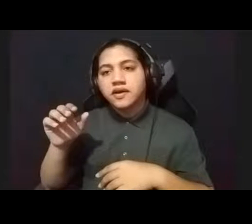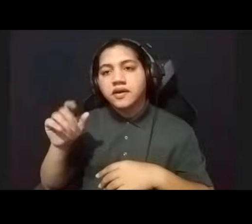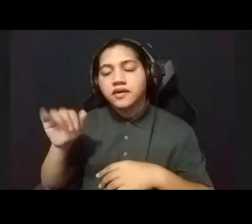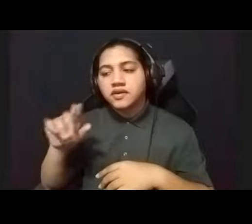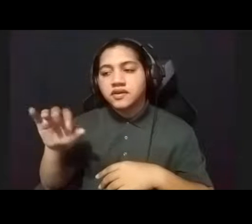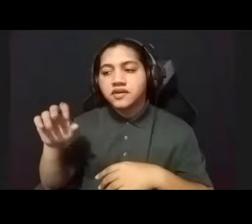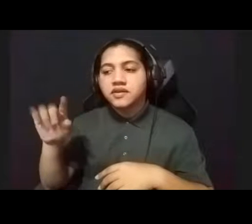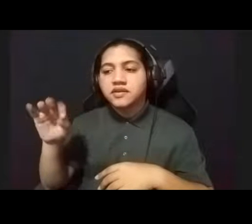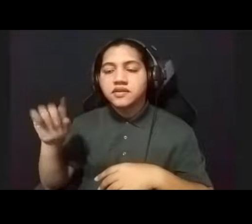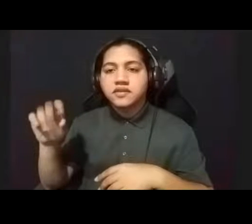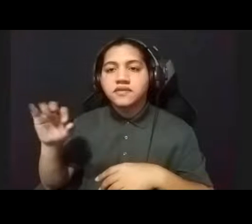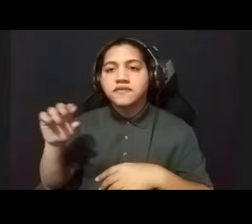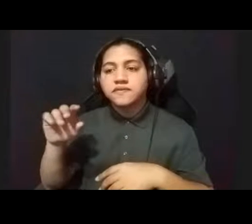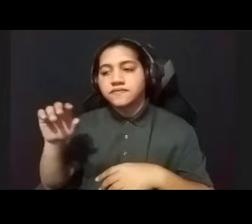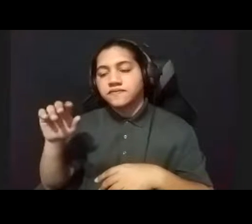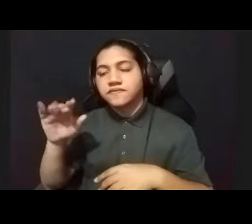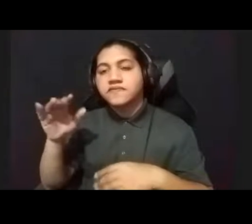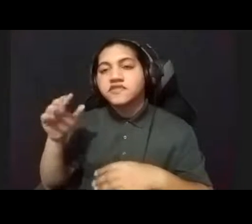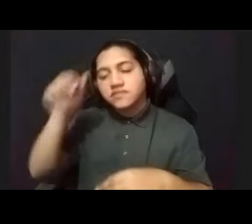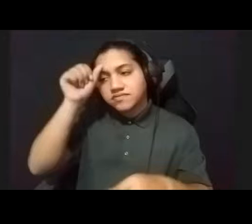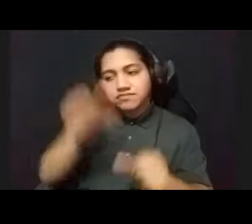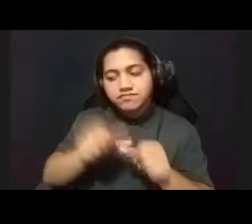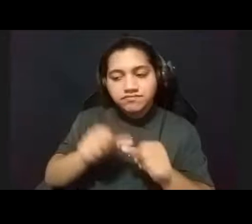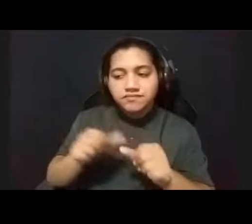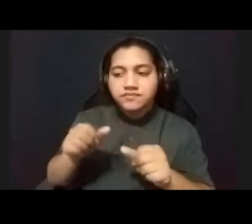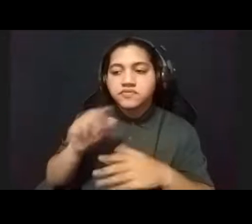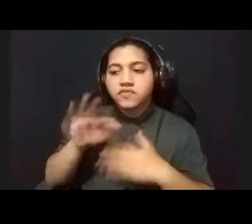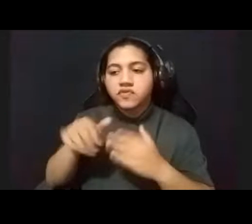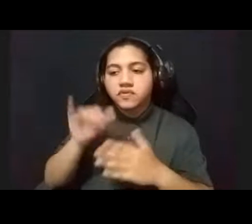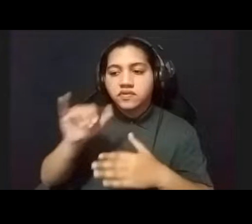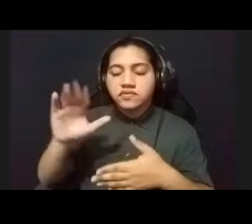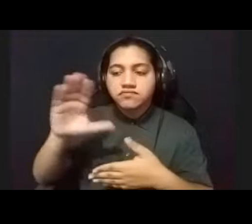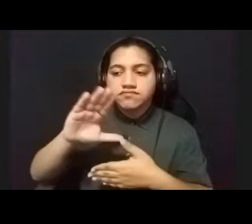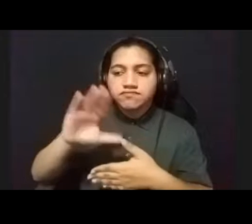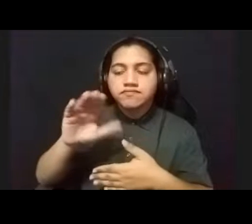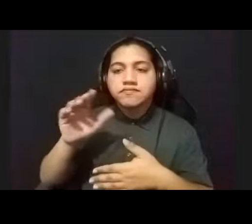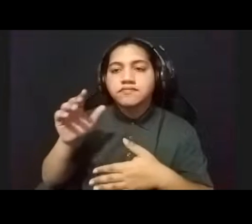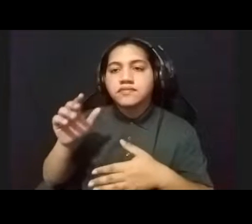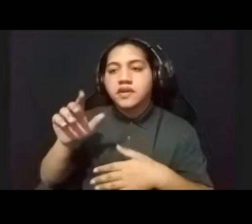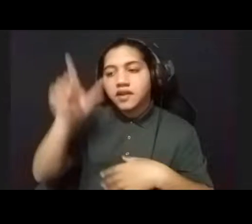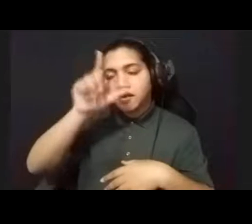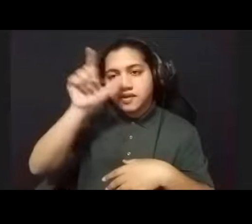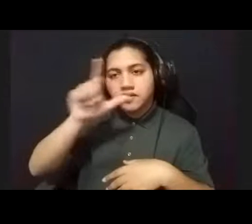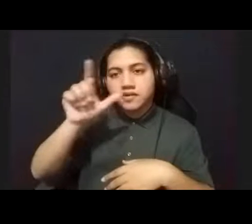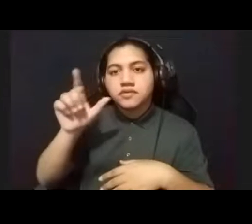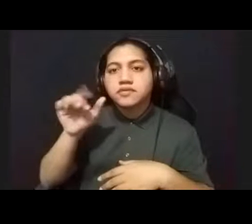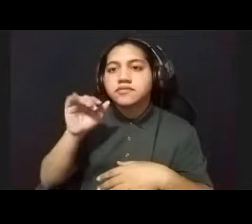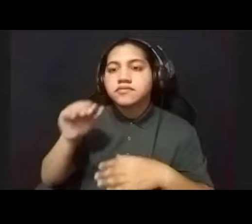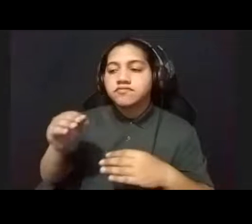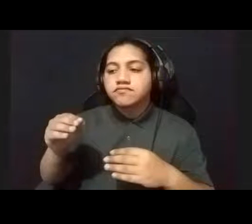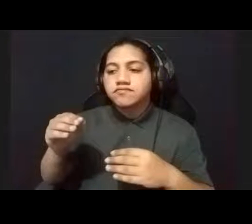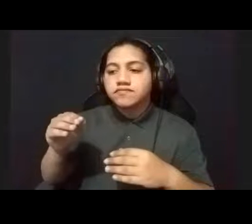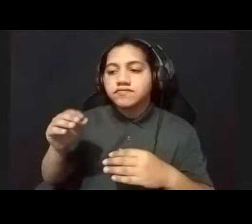nos recuerda que todas estas versiones de origen latino medieval tendrían su origen en fuentes orientales mucho